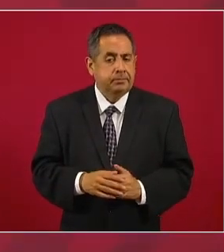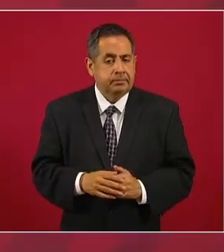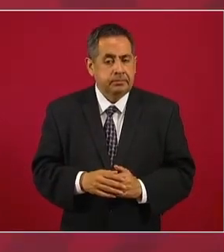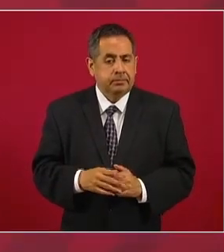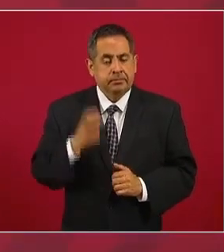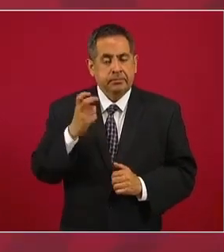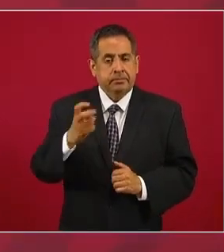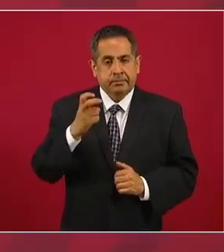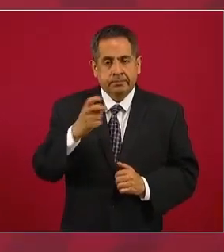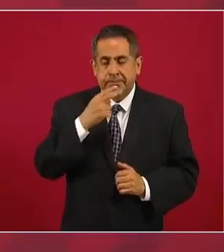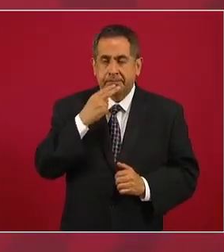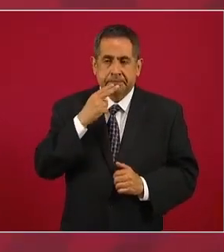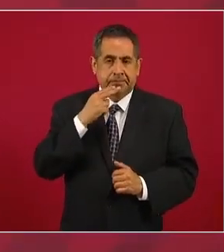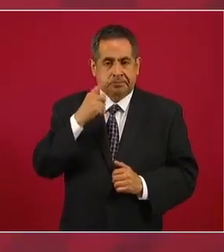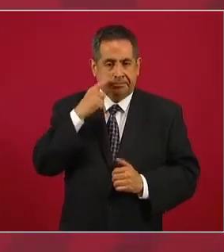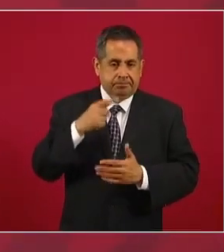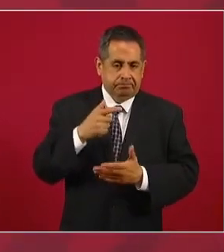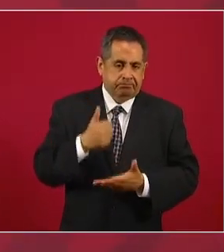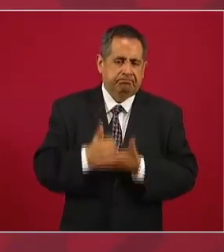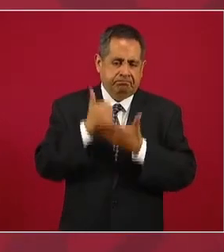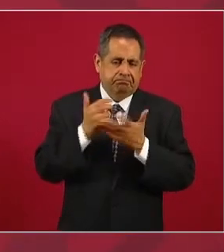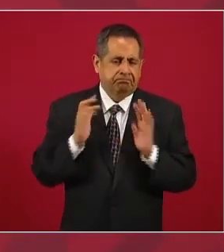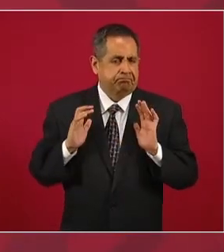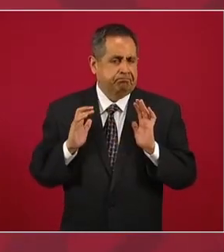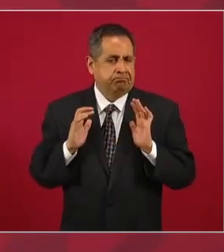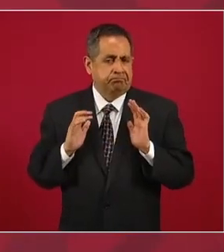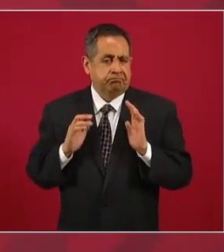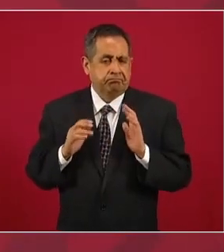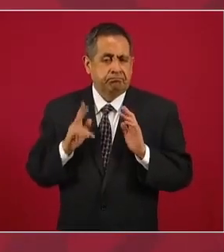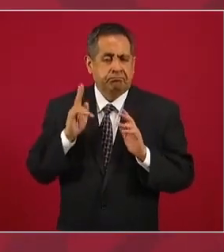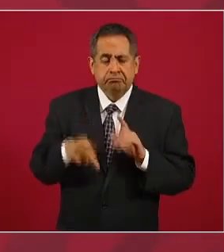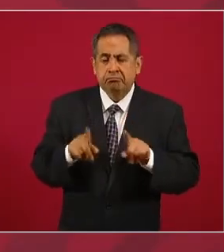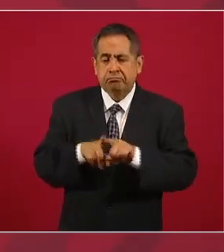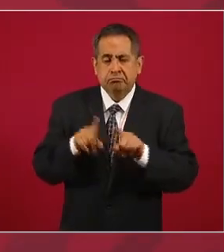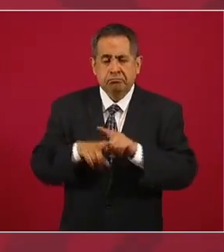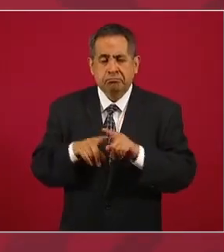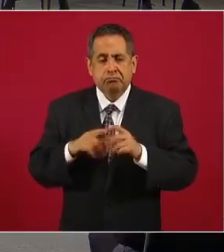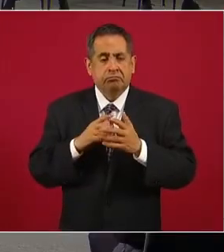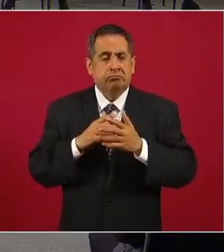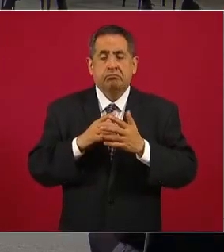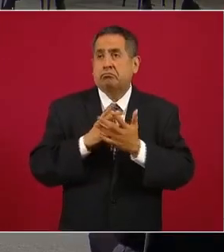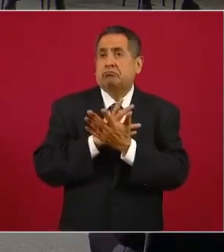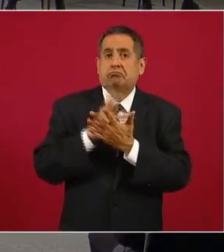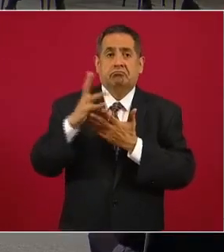todo esto ayuda, y hacerlo, como lo planteo, sin estridencia,